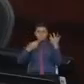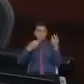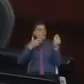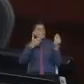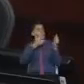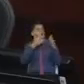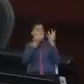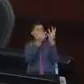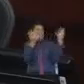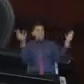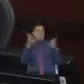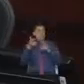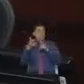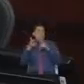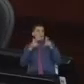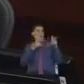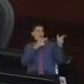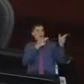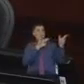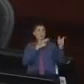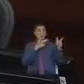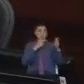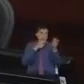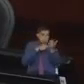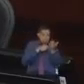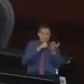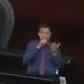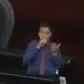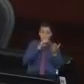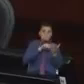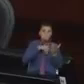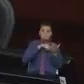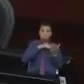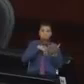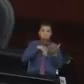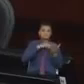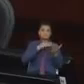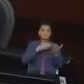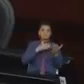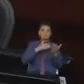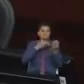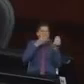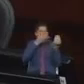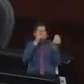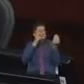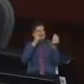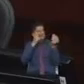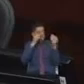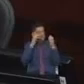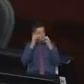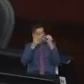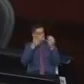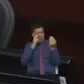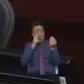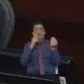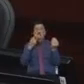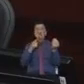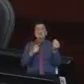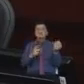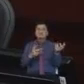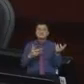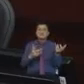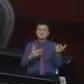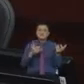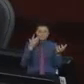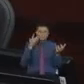fusilamiento prácticamente lo borra y no da cuenta de que es un crimen de guerra. Separar niños